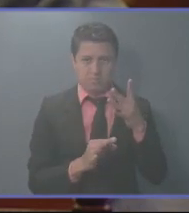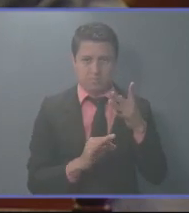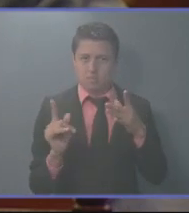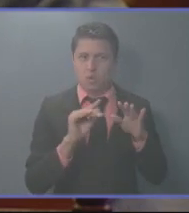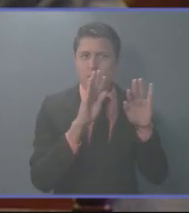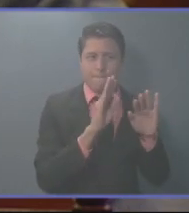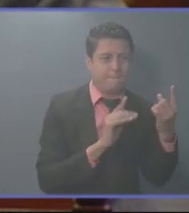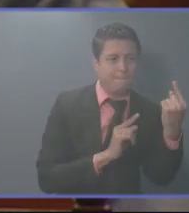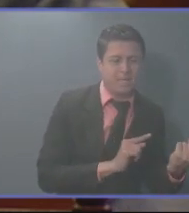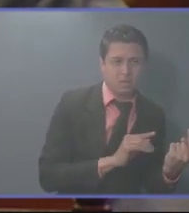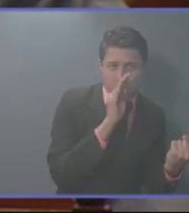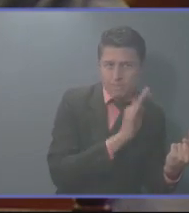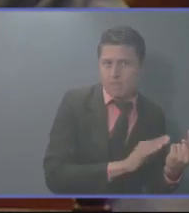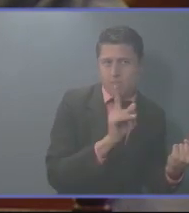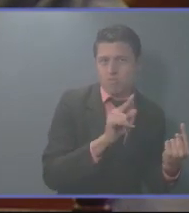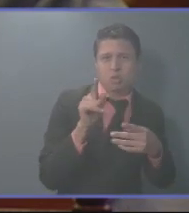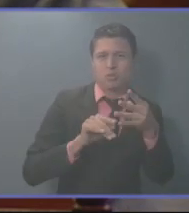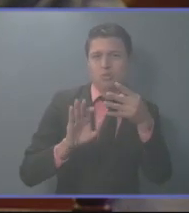personas.